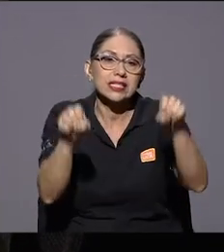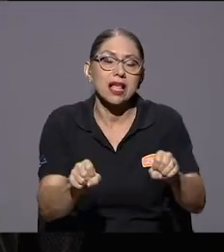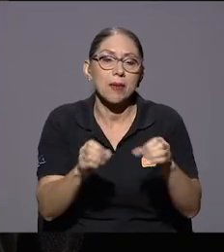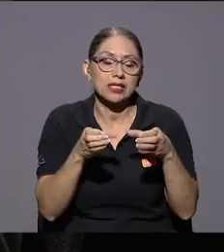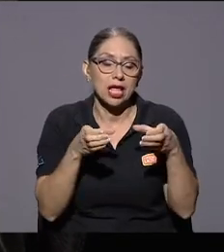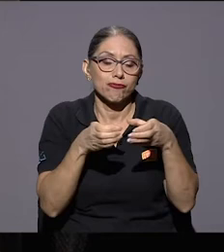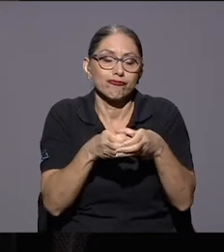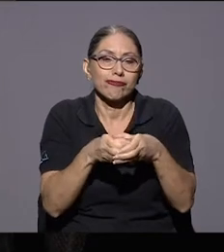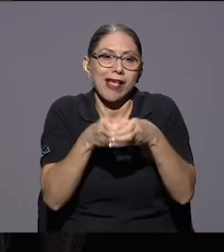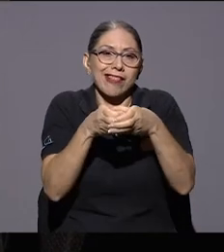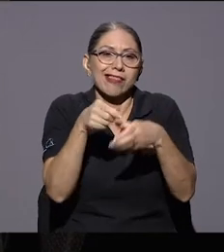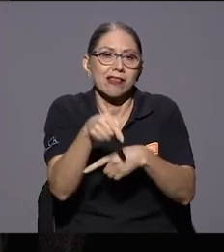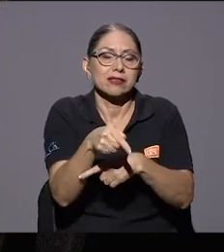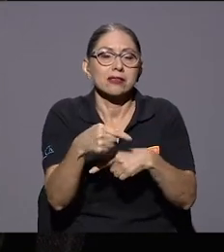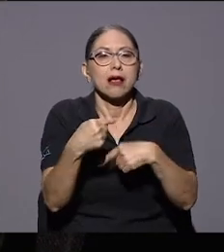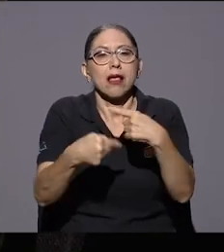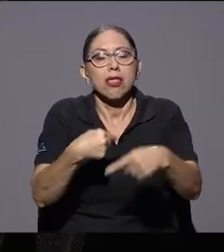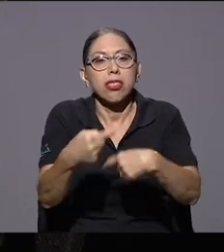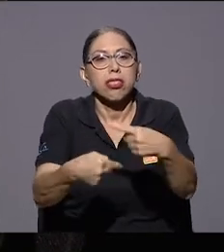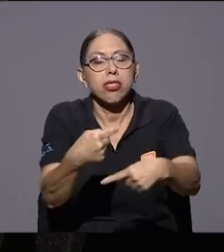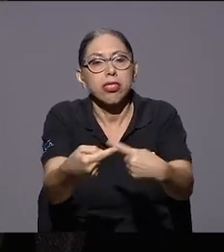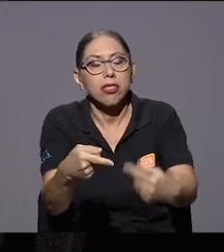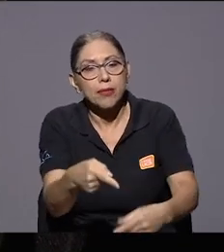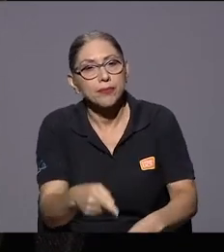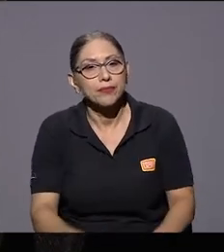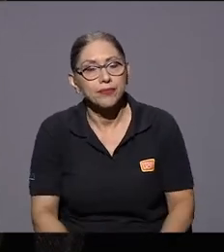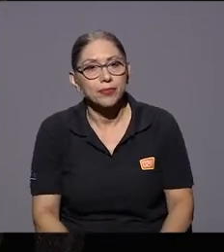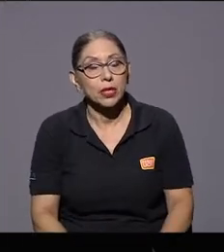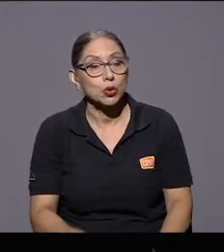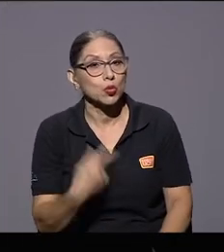a sí mismas. Tal vez lo que yo sí